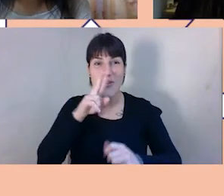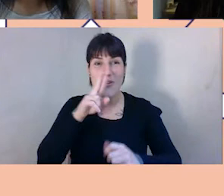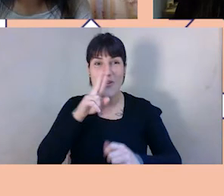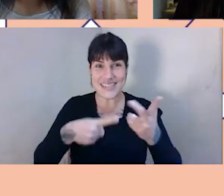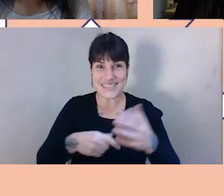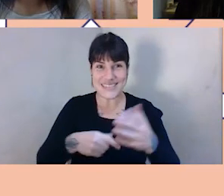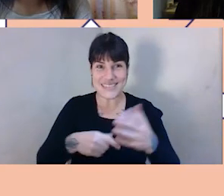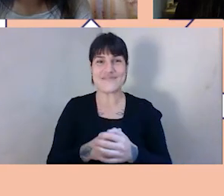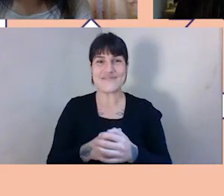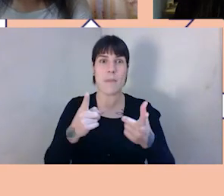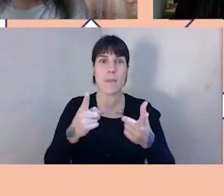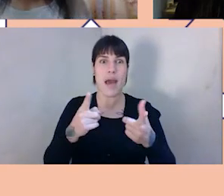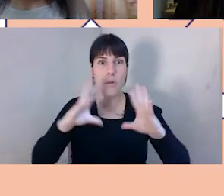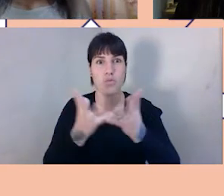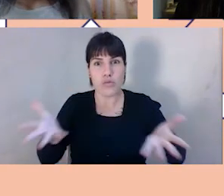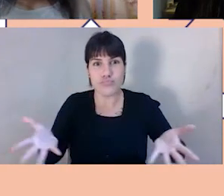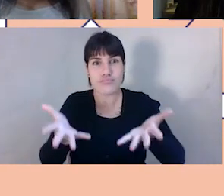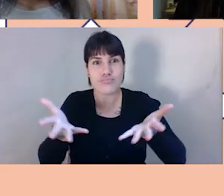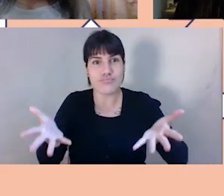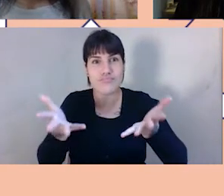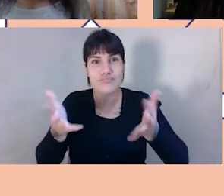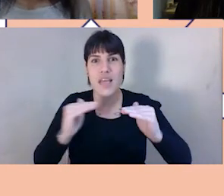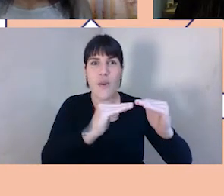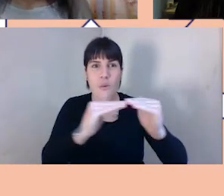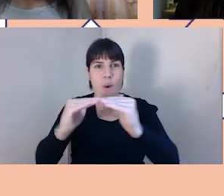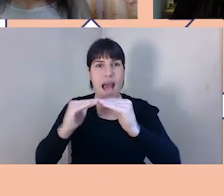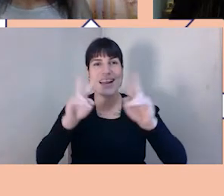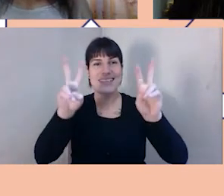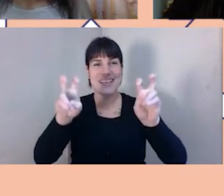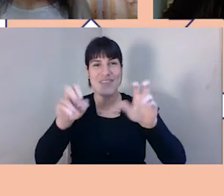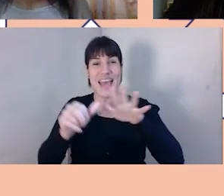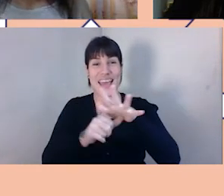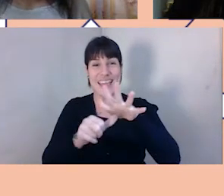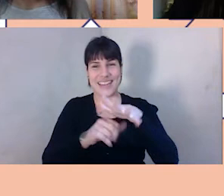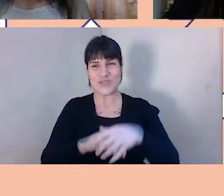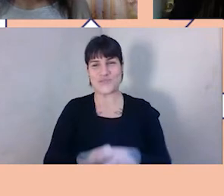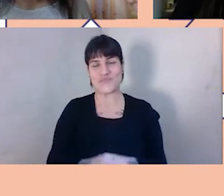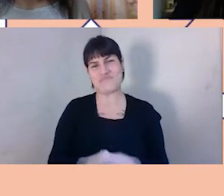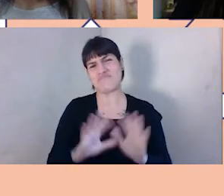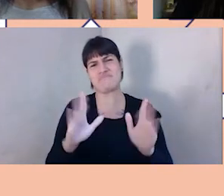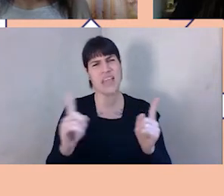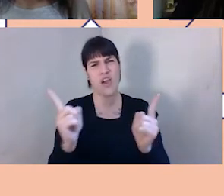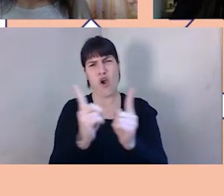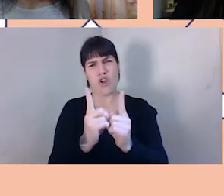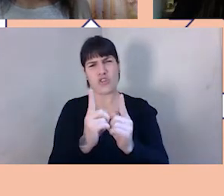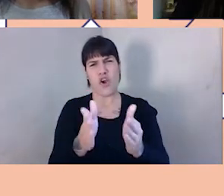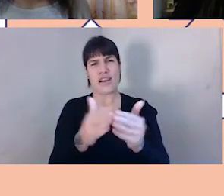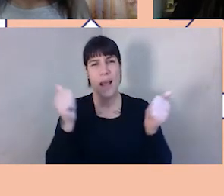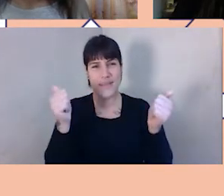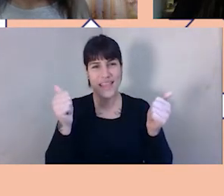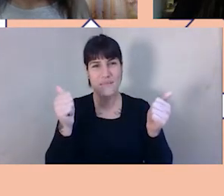igualitario en el área de género. Voy a introducir rápidamente a cada una de